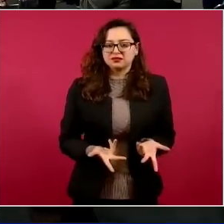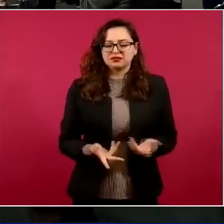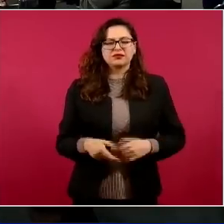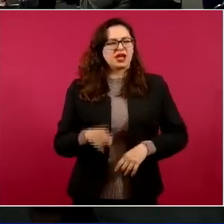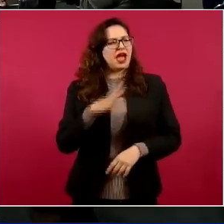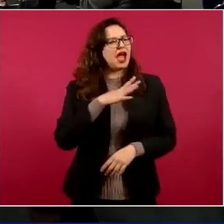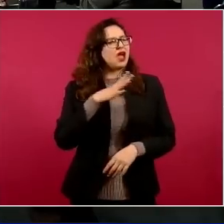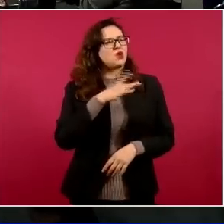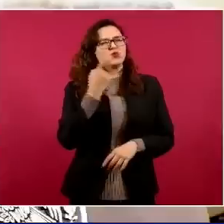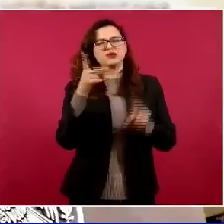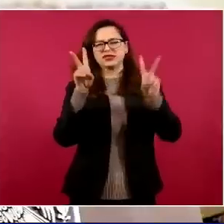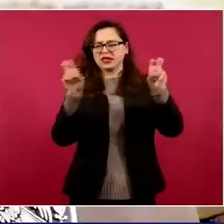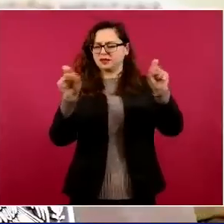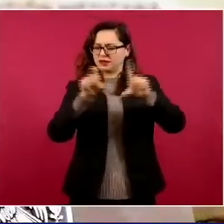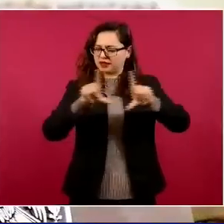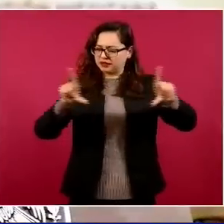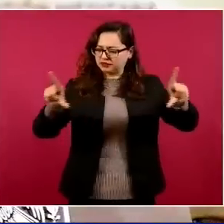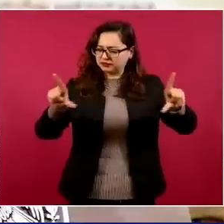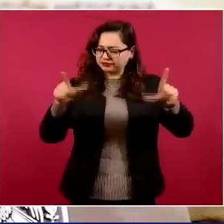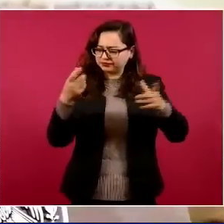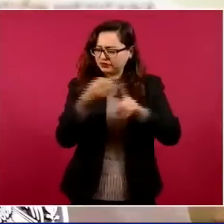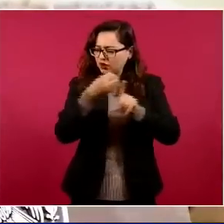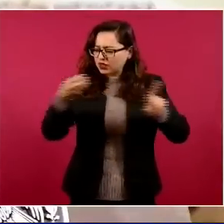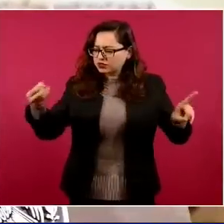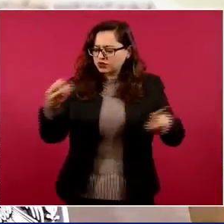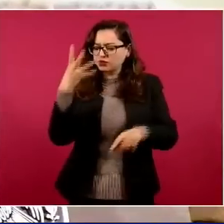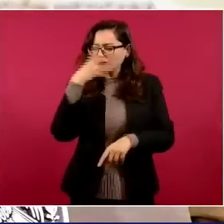que no hay